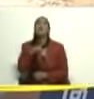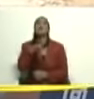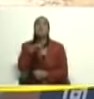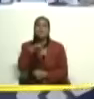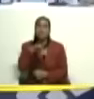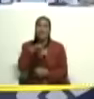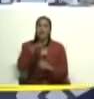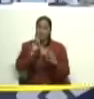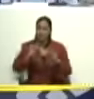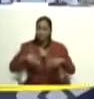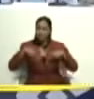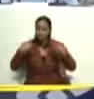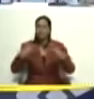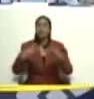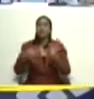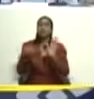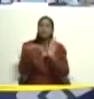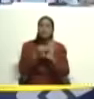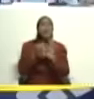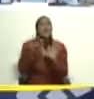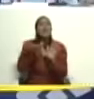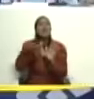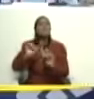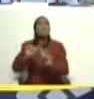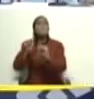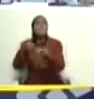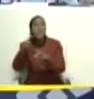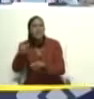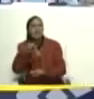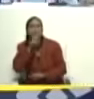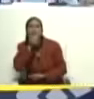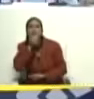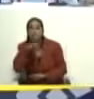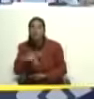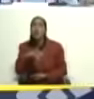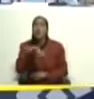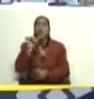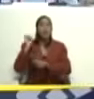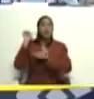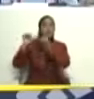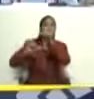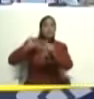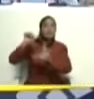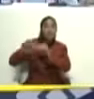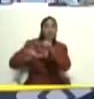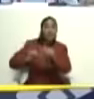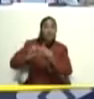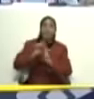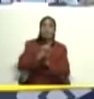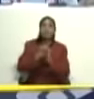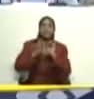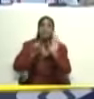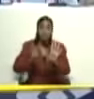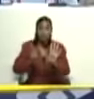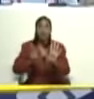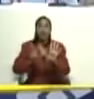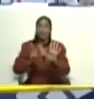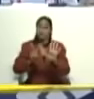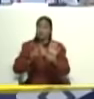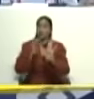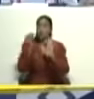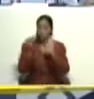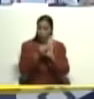algo retorna a su punto de partida. En el siglo XVII se convirtió en un concepto